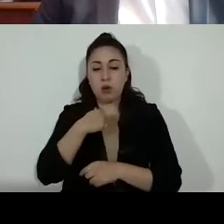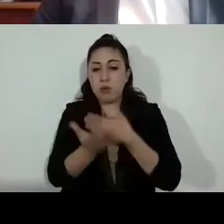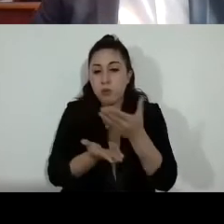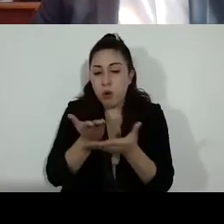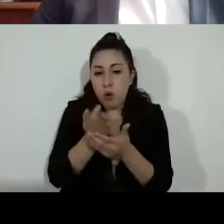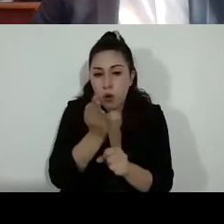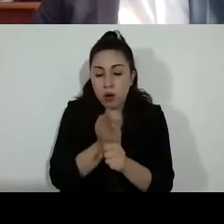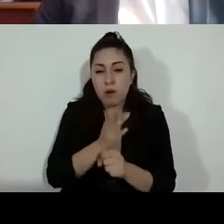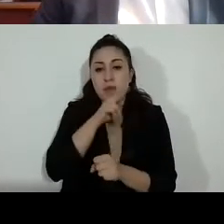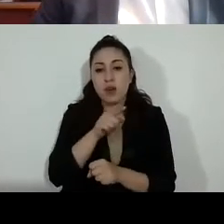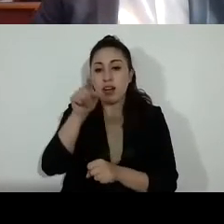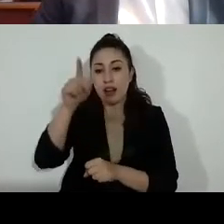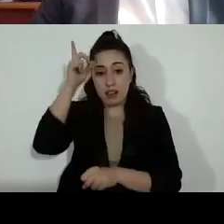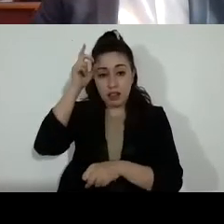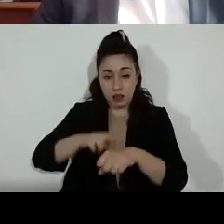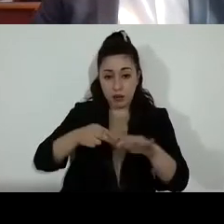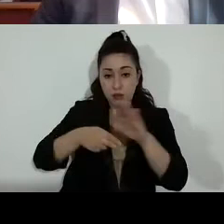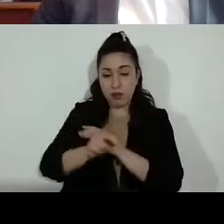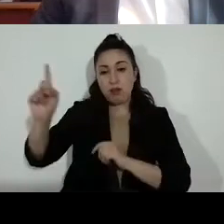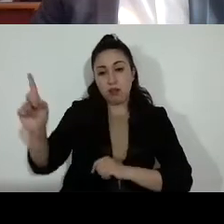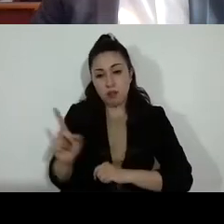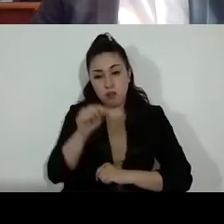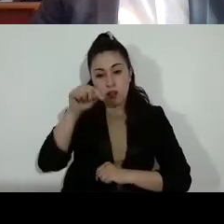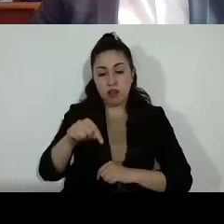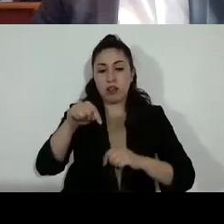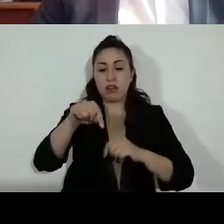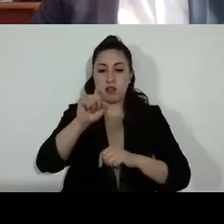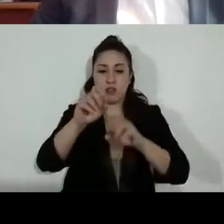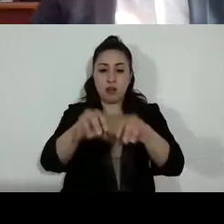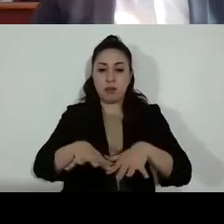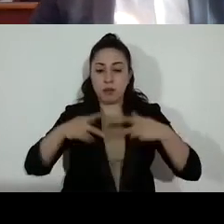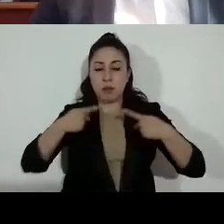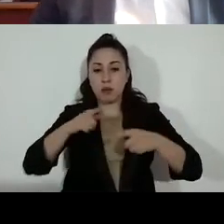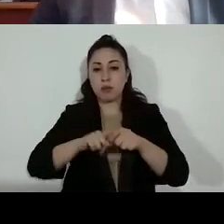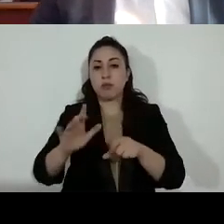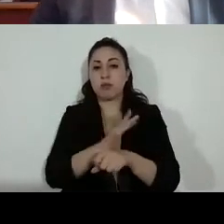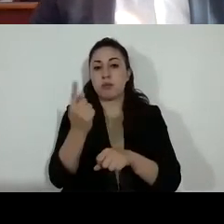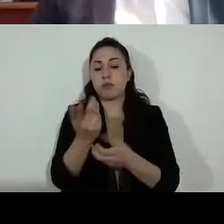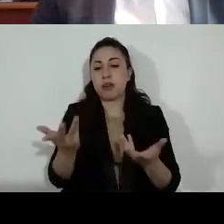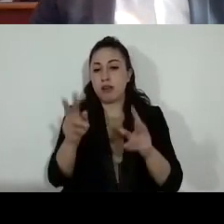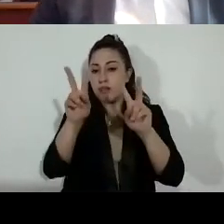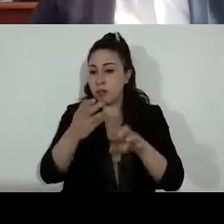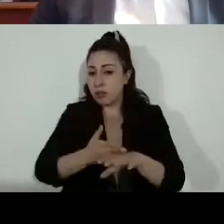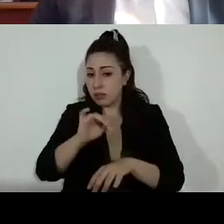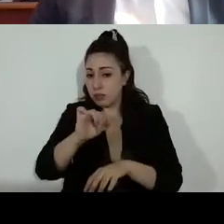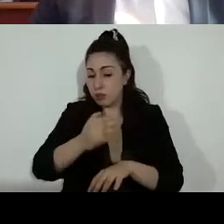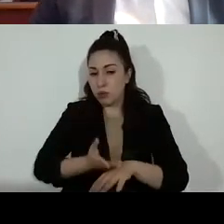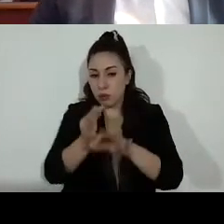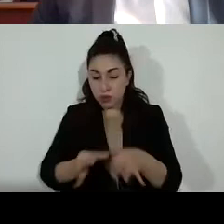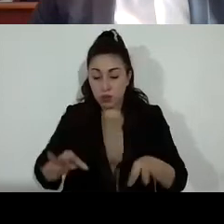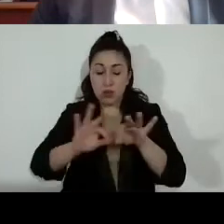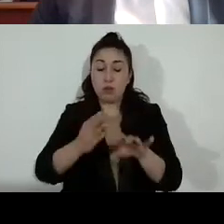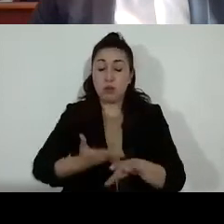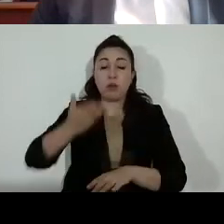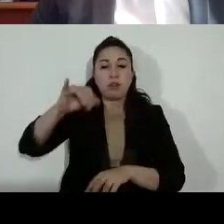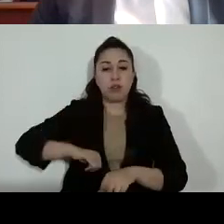propuesta sería que comparezca en el Pleno porque se trata de un tema también de sumo interés y sobre todo